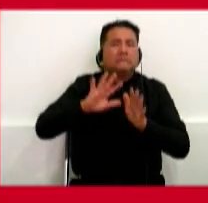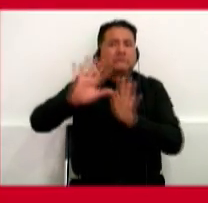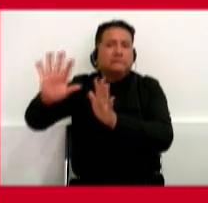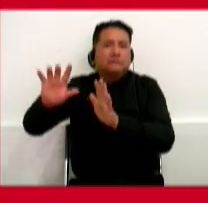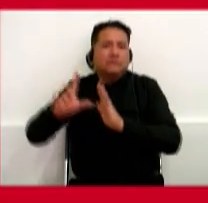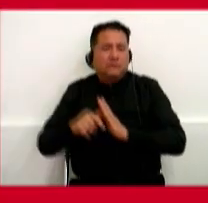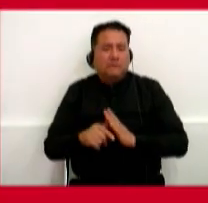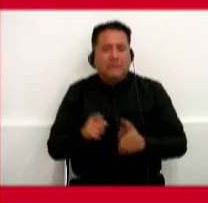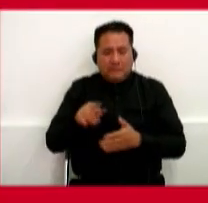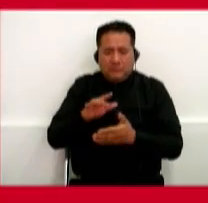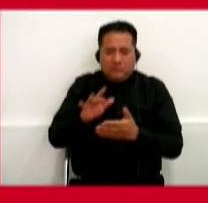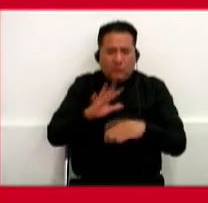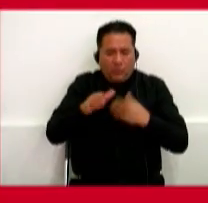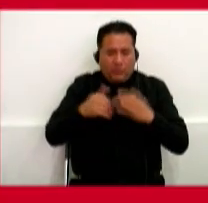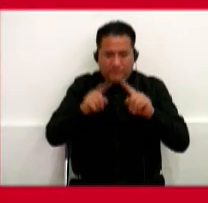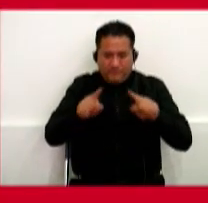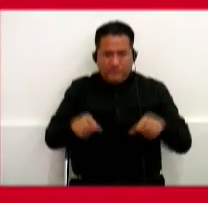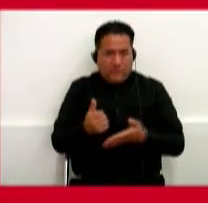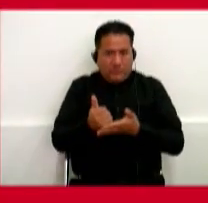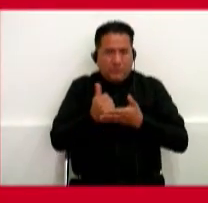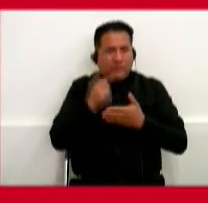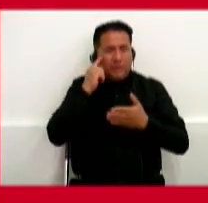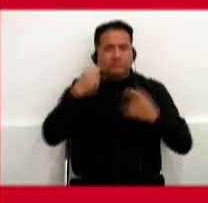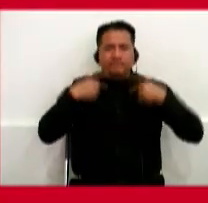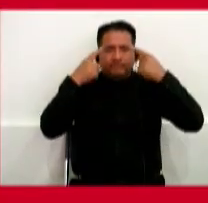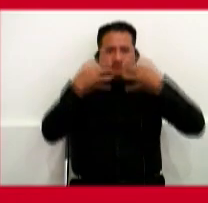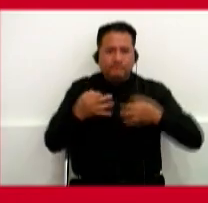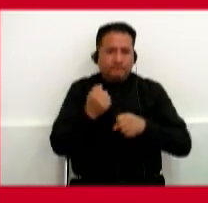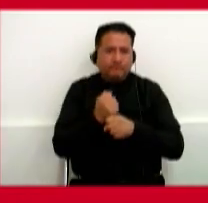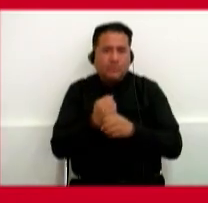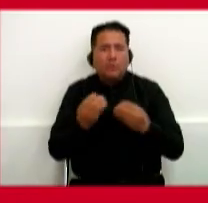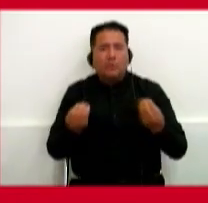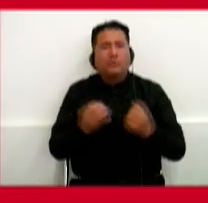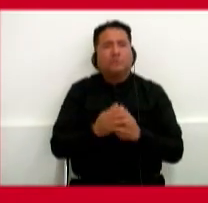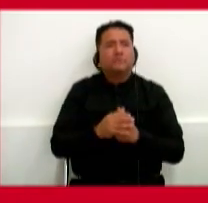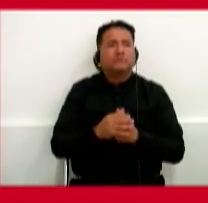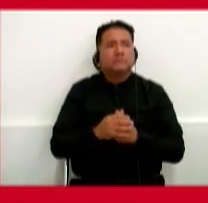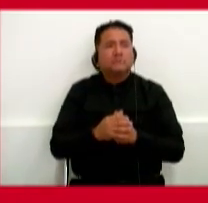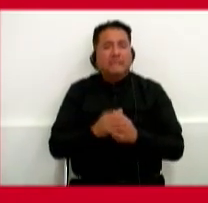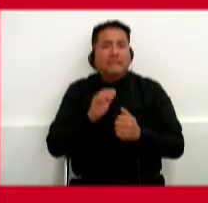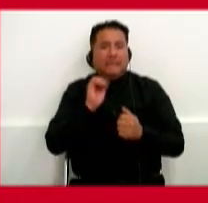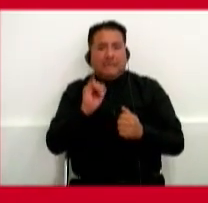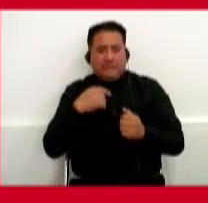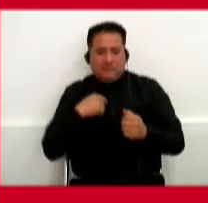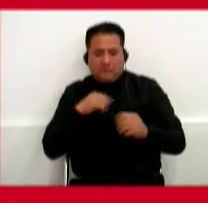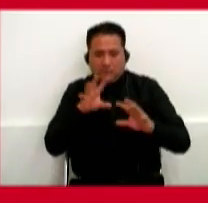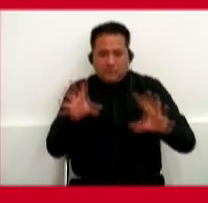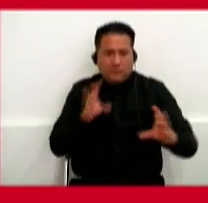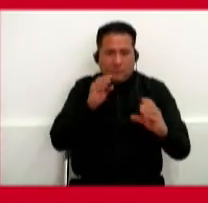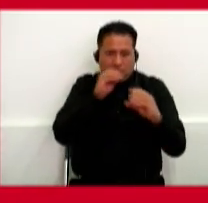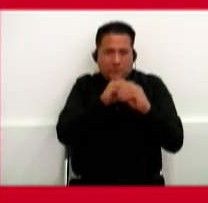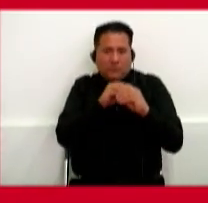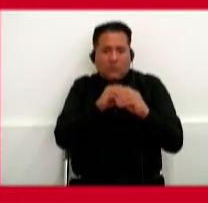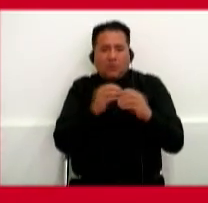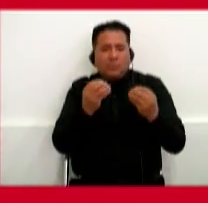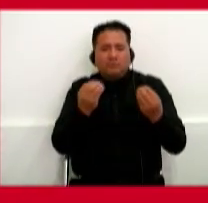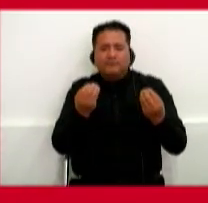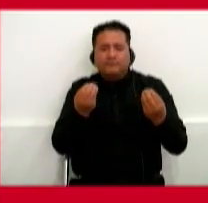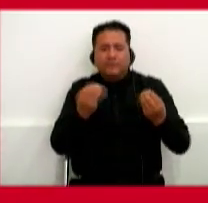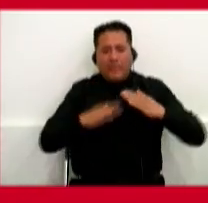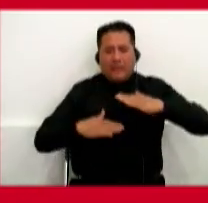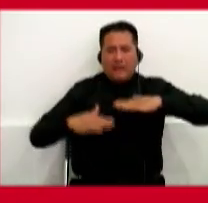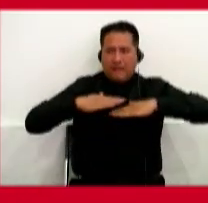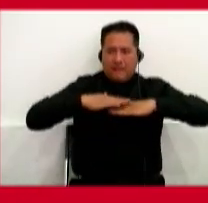decisiones. Y si a esto le agregamos una capa de la topografía, que también semanalmente